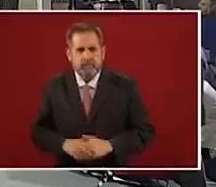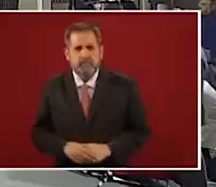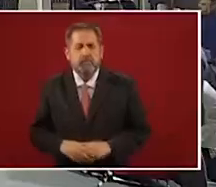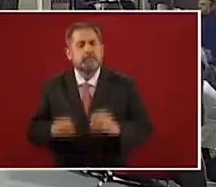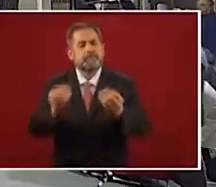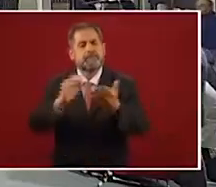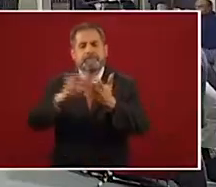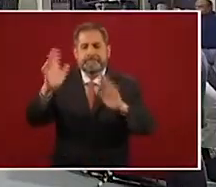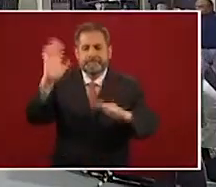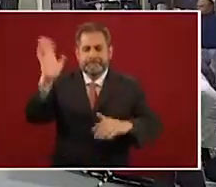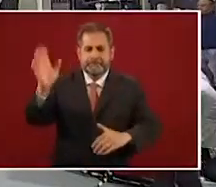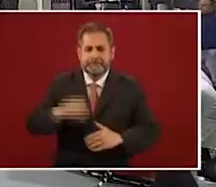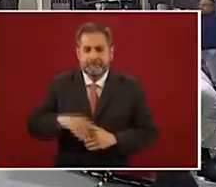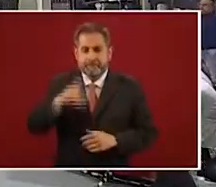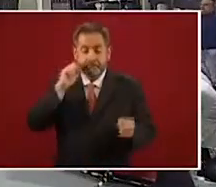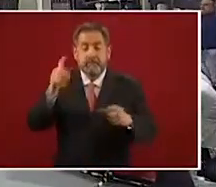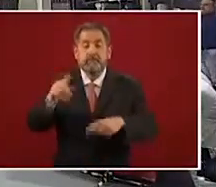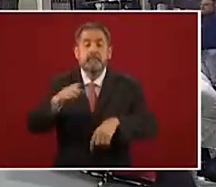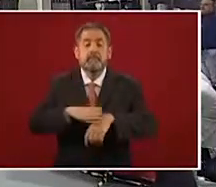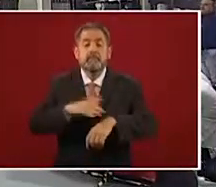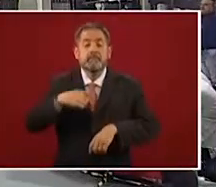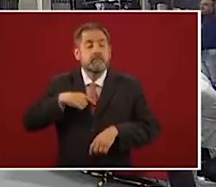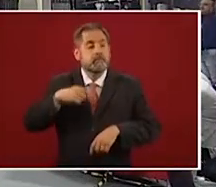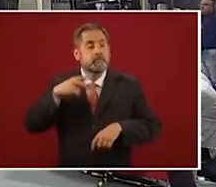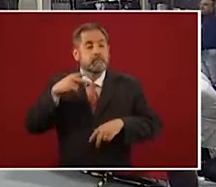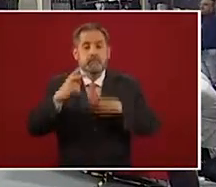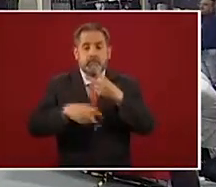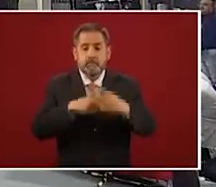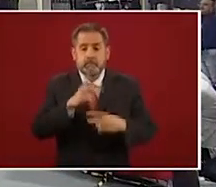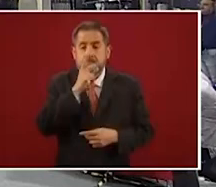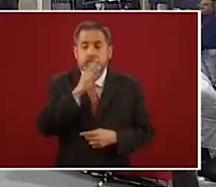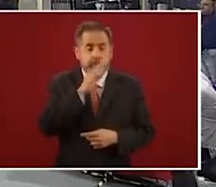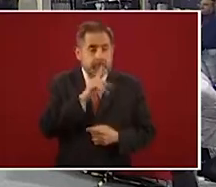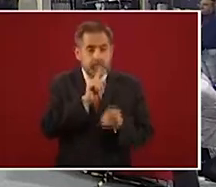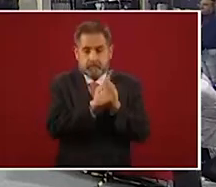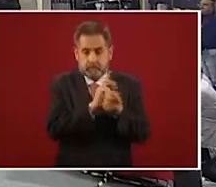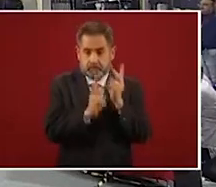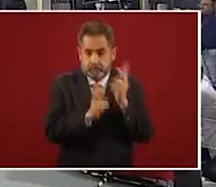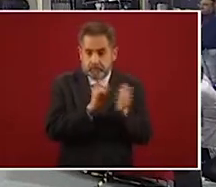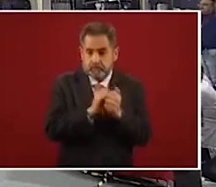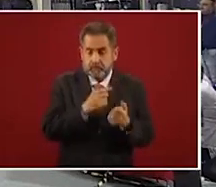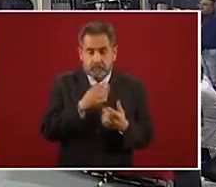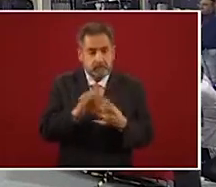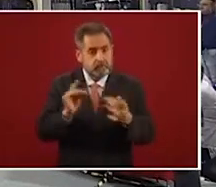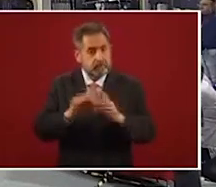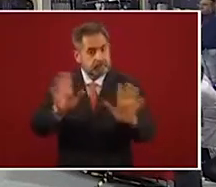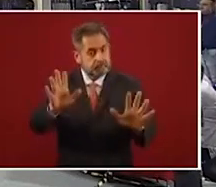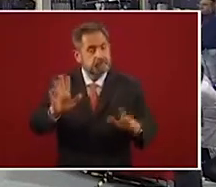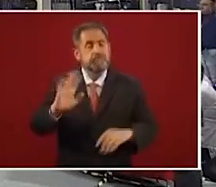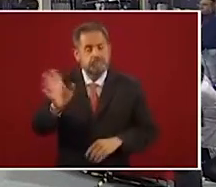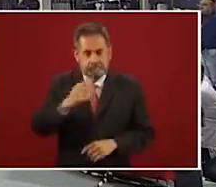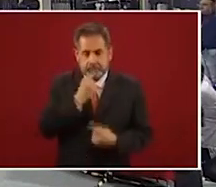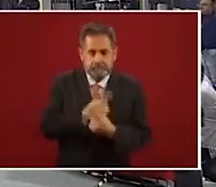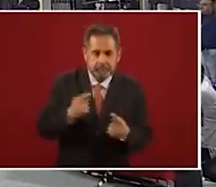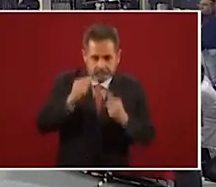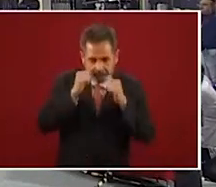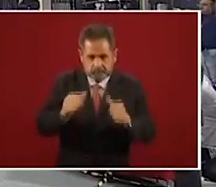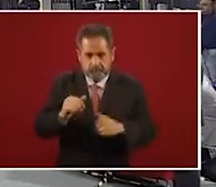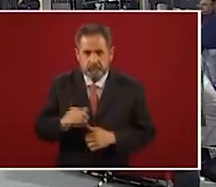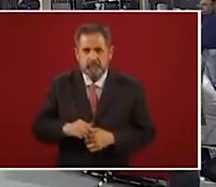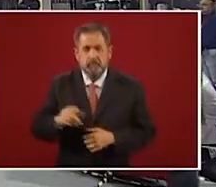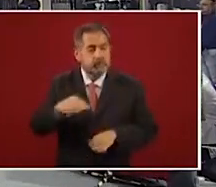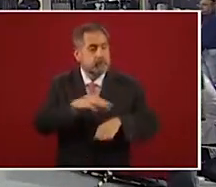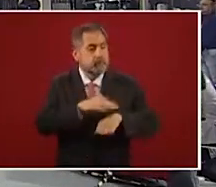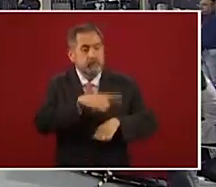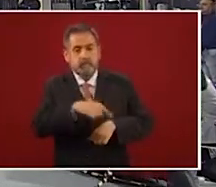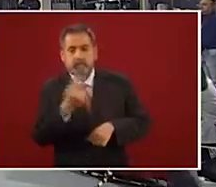Muchas gracias. Nos vamos porque hay que atender a los papás y a los niños. Y los